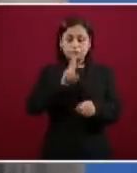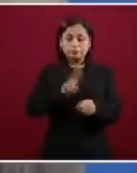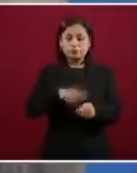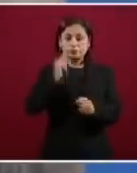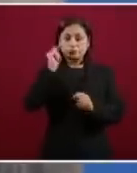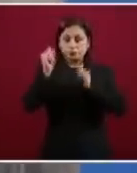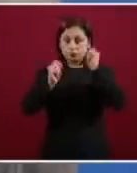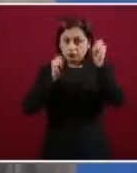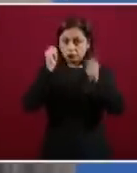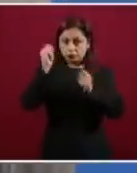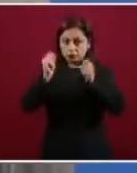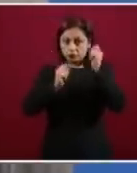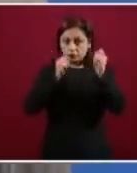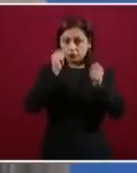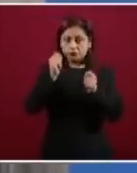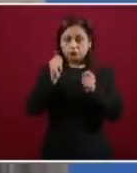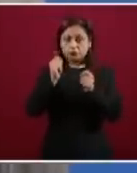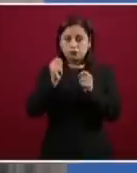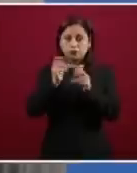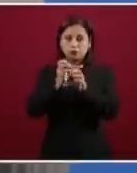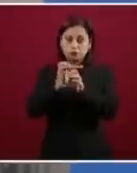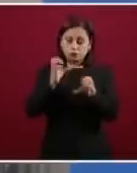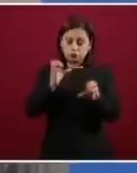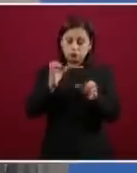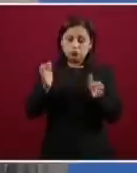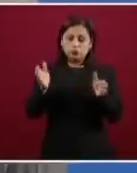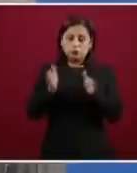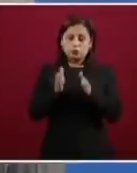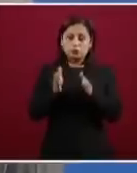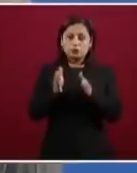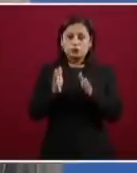de menor velocidad